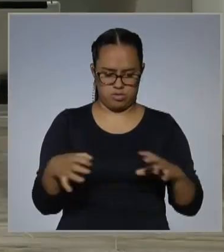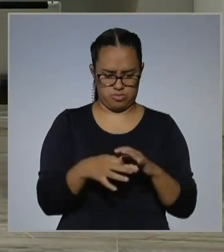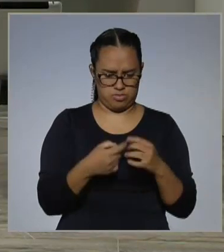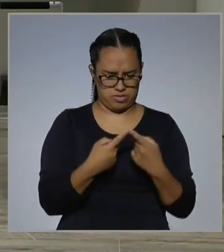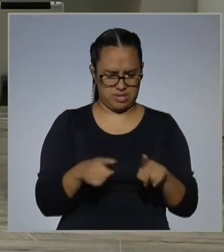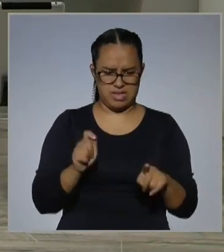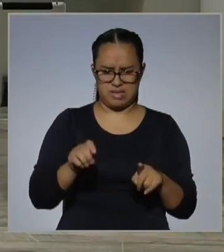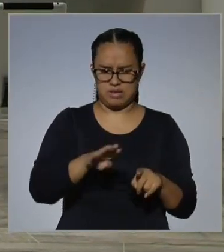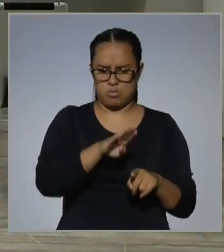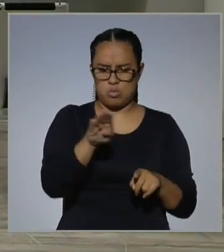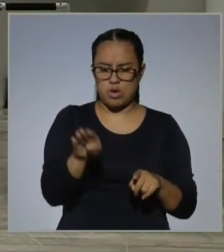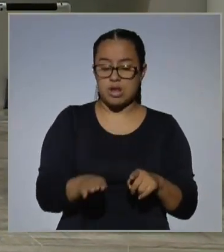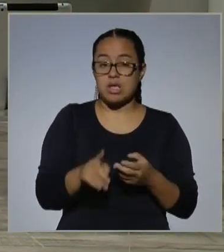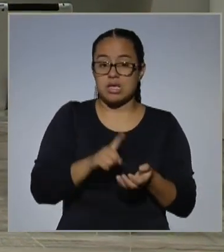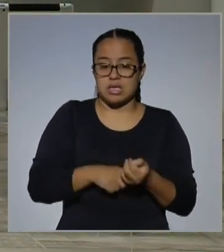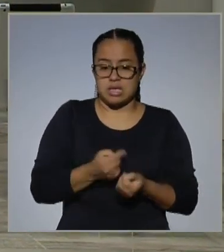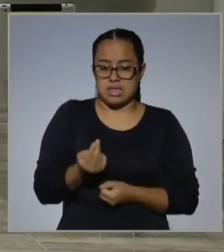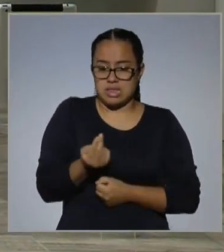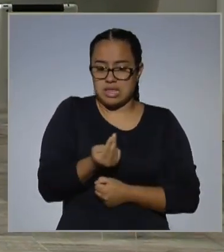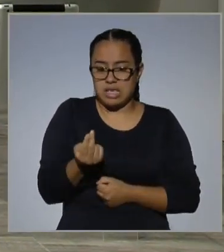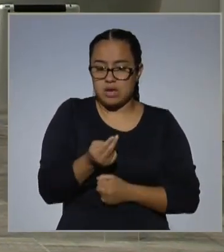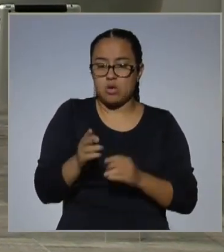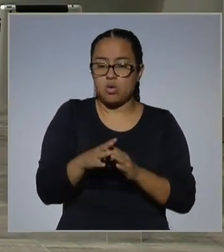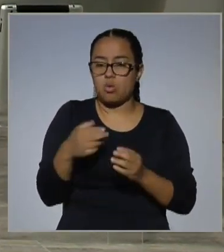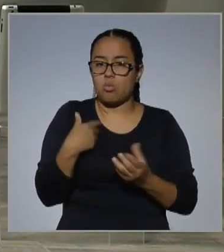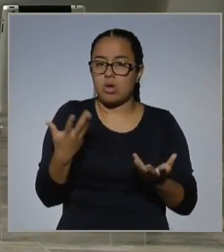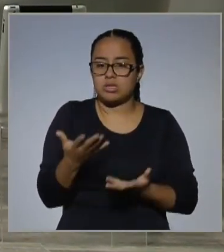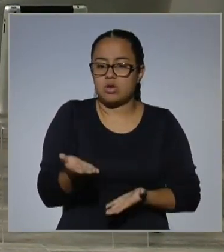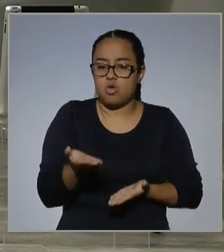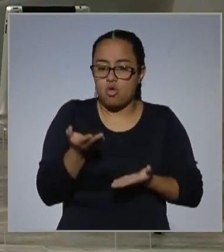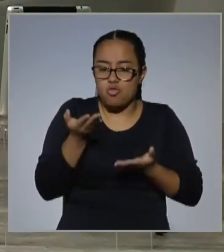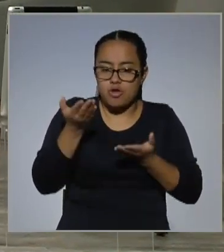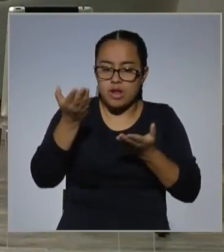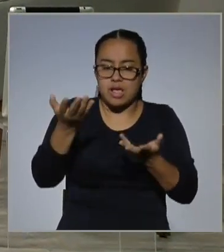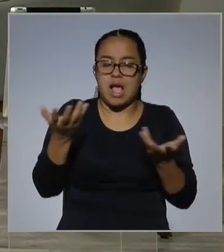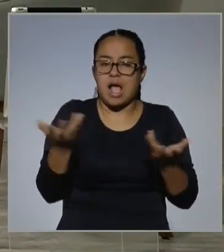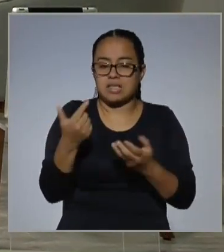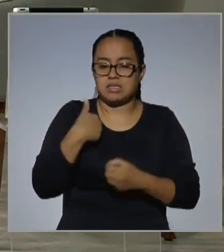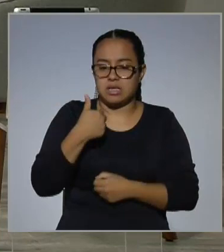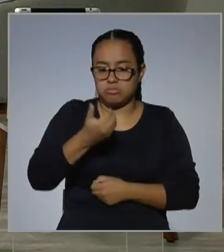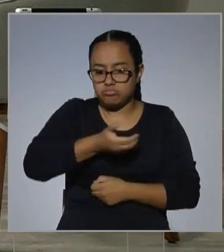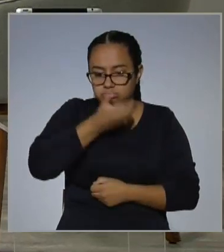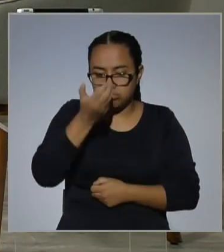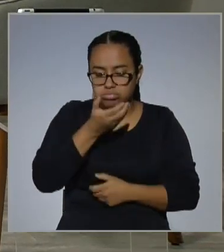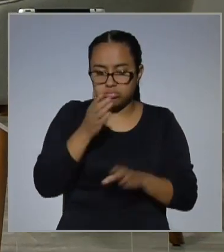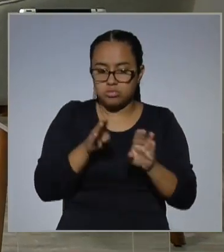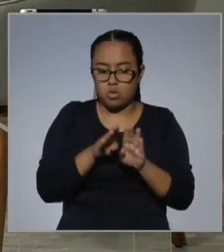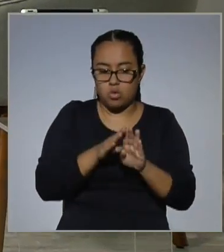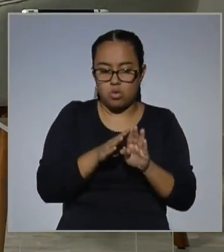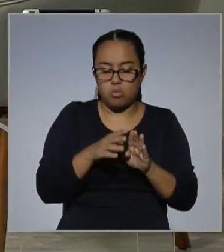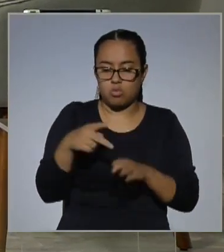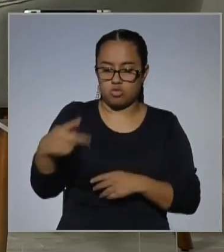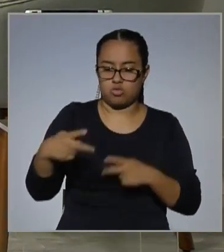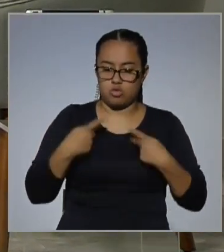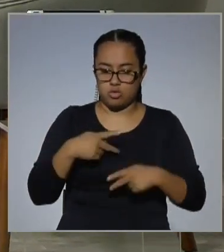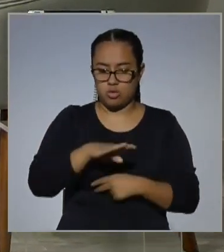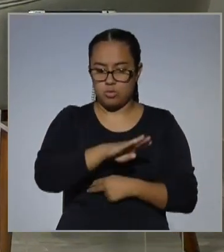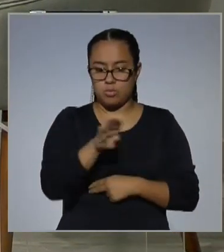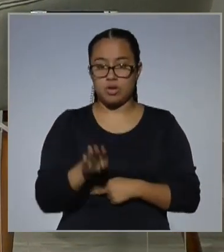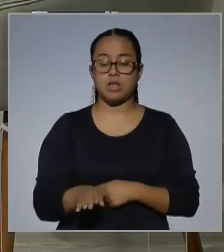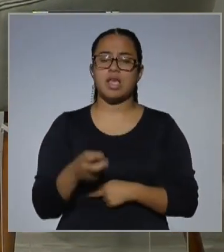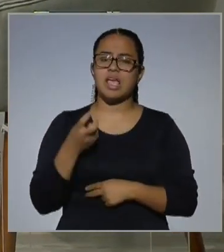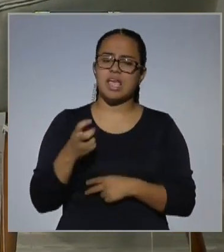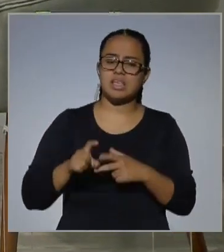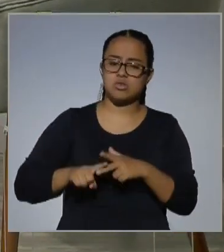la muerte, esta necesidad de ofrendar, de hacer ritual alrededor de nuestros difuntos,